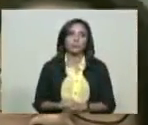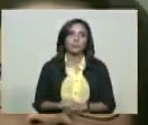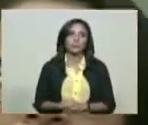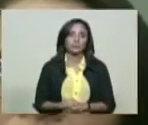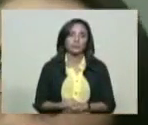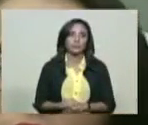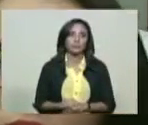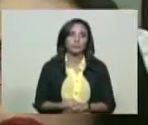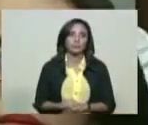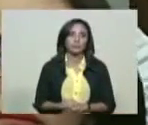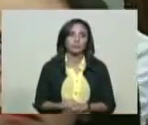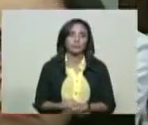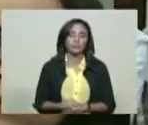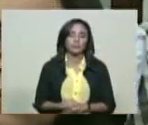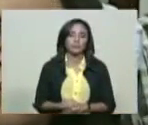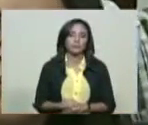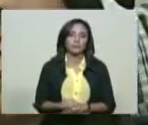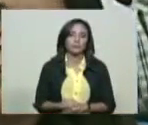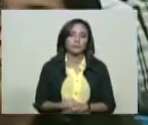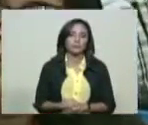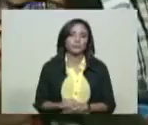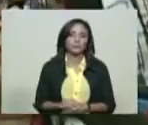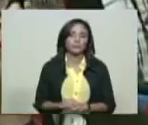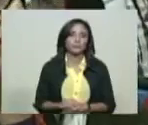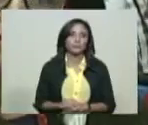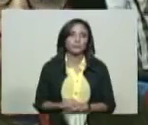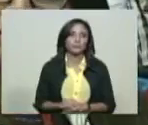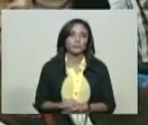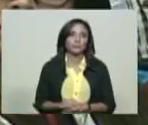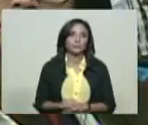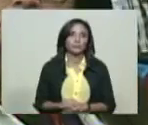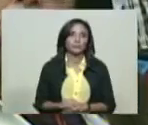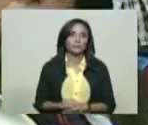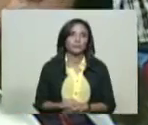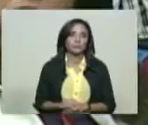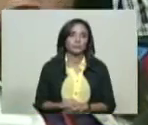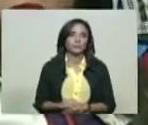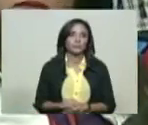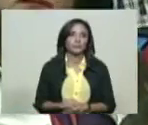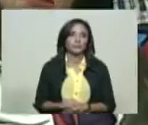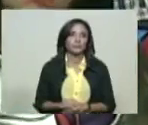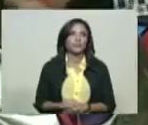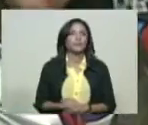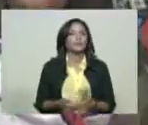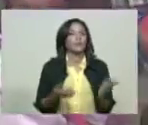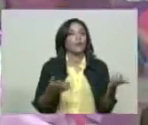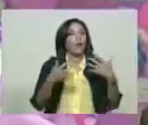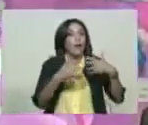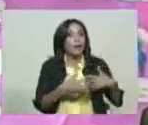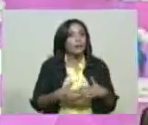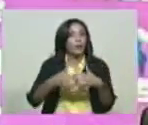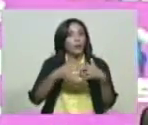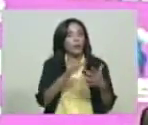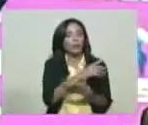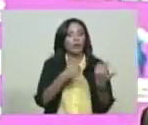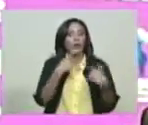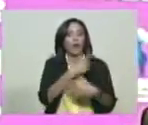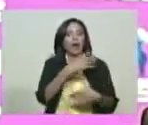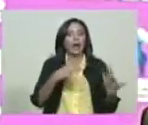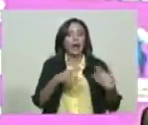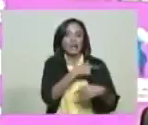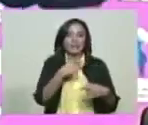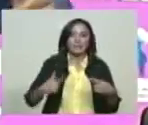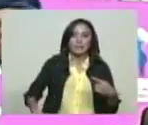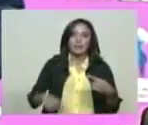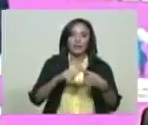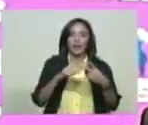y para los años que está por venir si eeuu es capaz de retar a rusia a china las